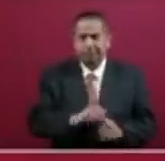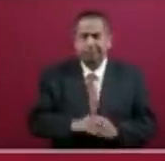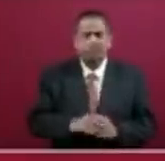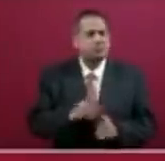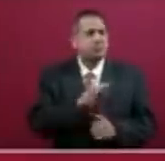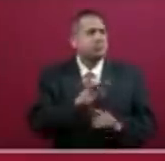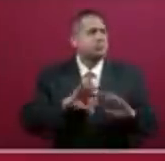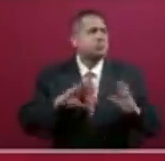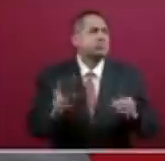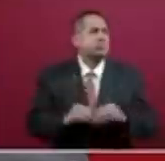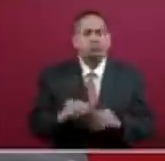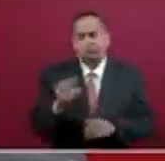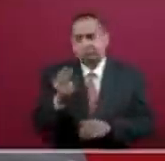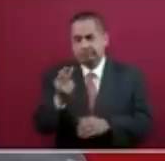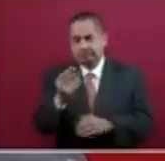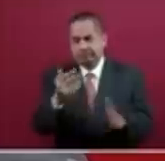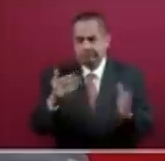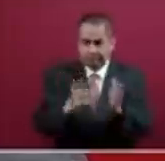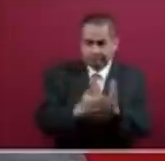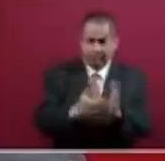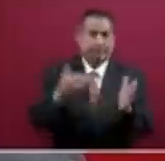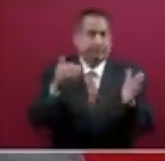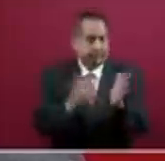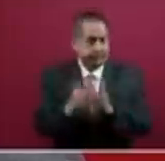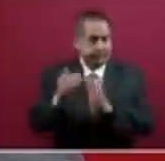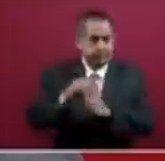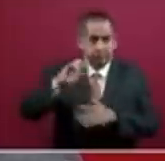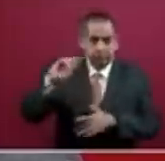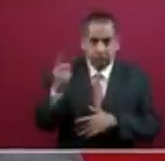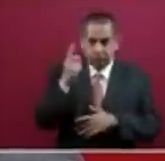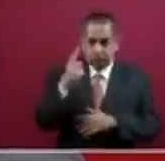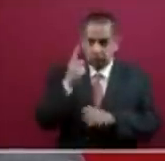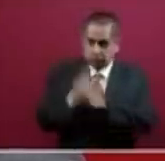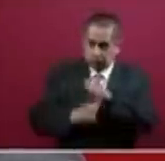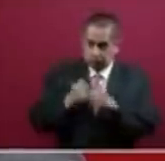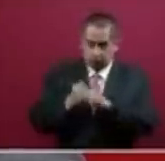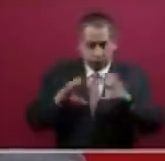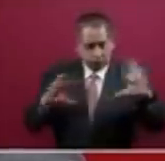alrededor de 25 mil millones de dólares al año.